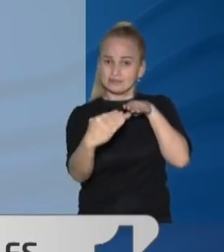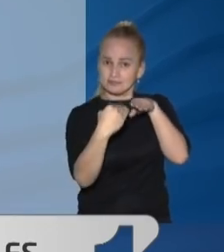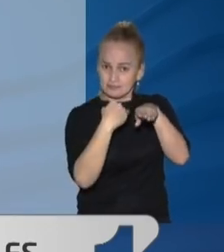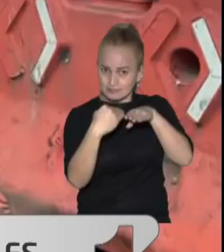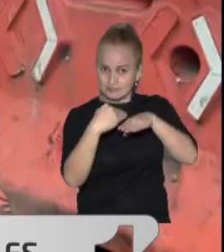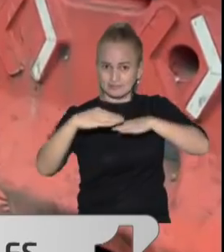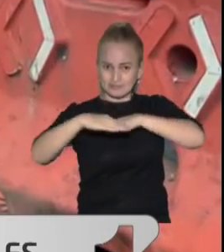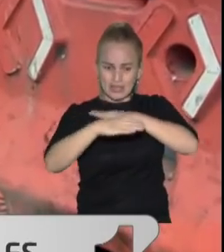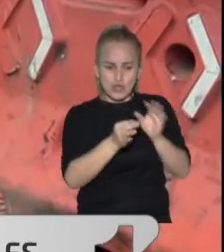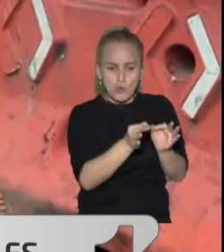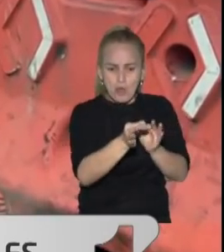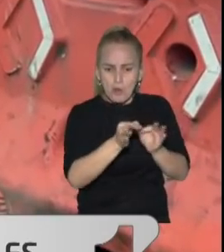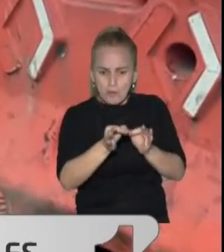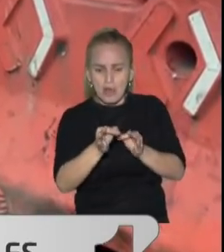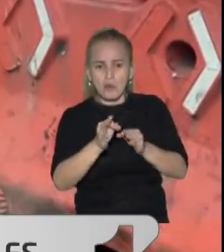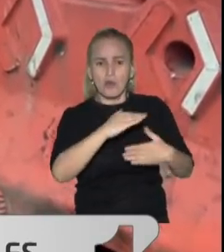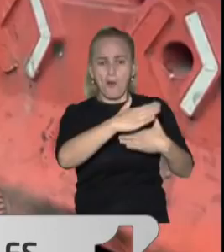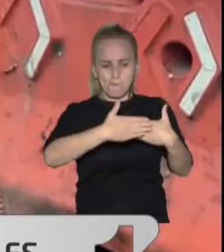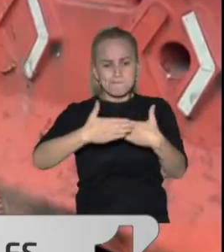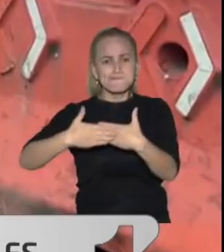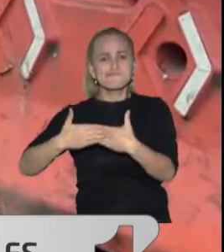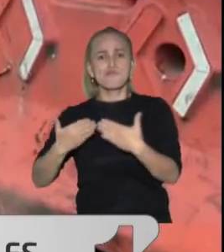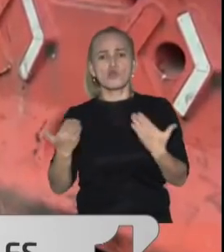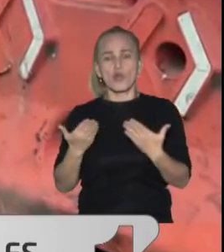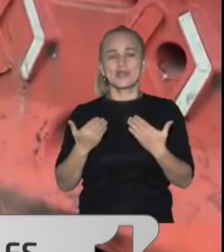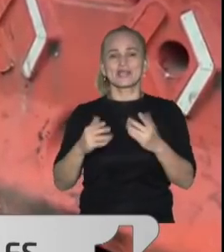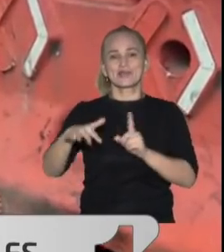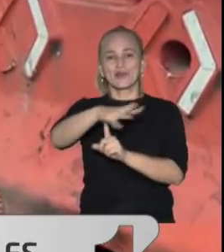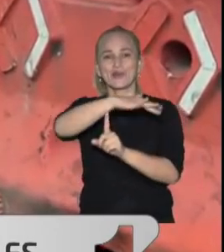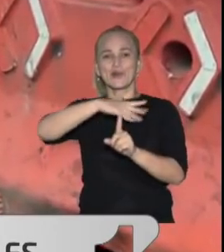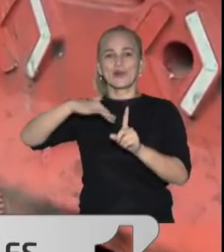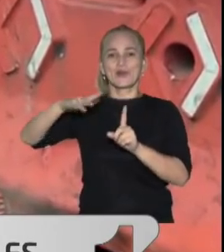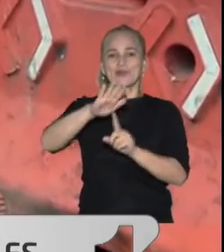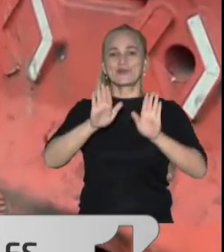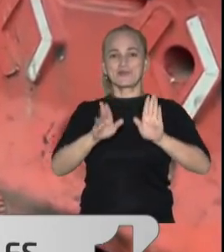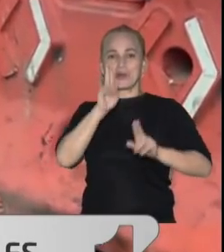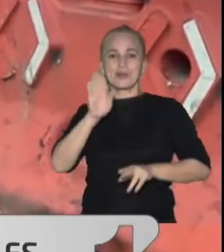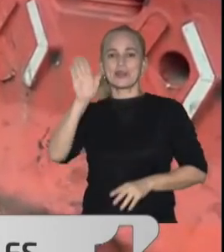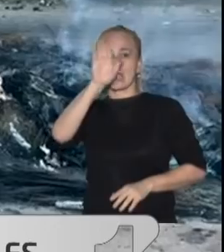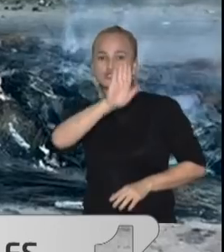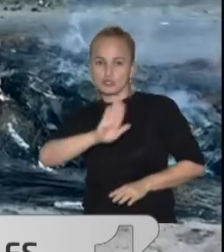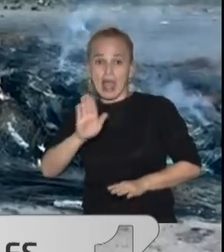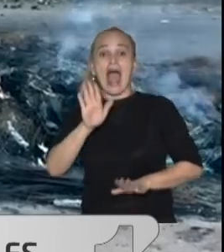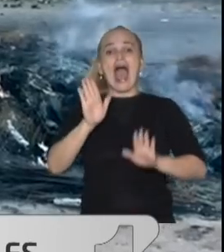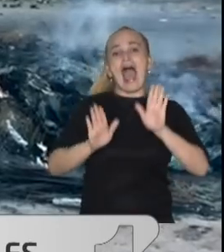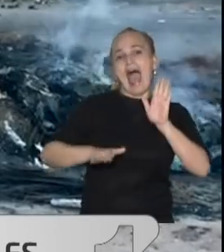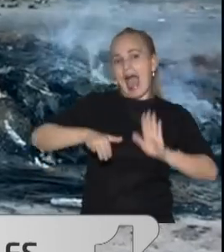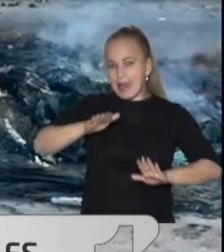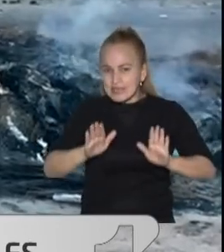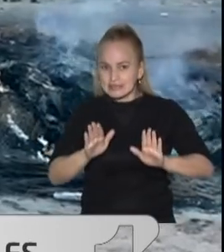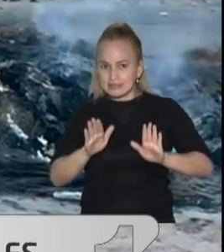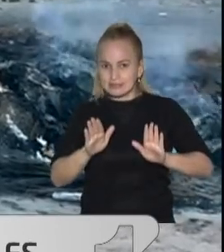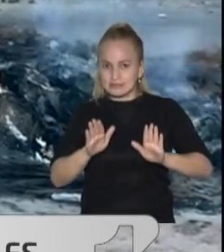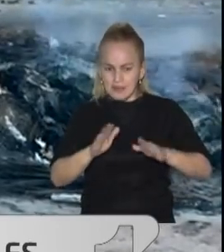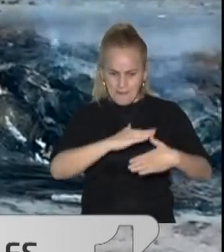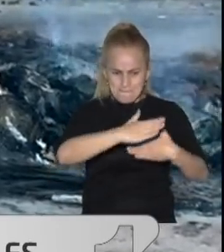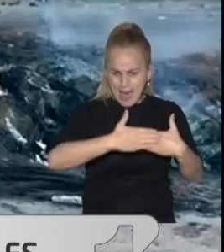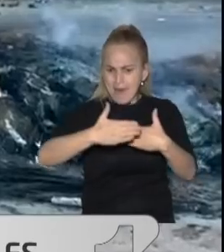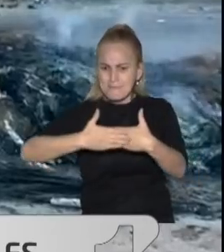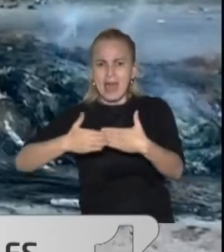una terciaria están siendo bloqueadas en el marco del paro nacional. Aunque por día se registran más de 70